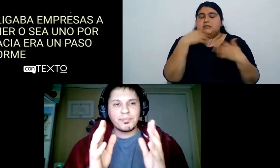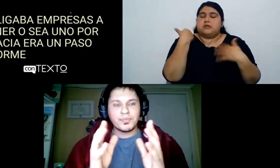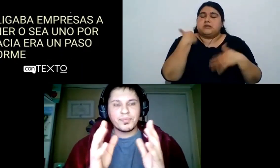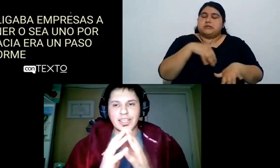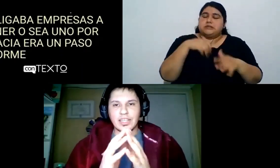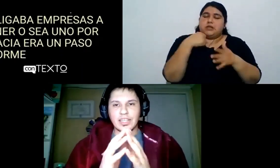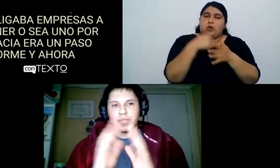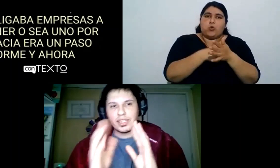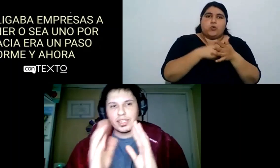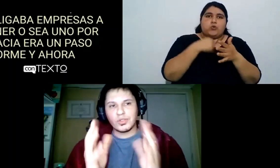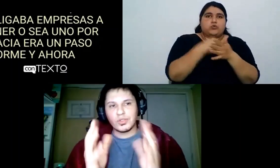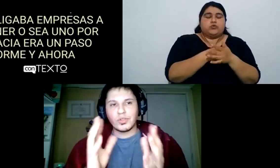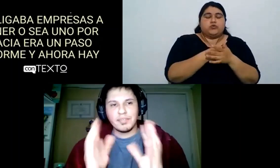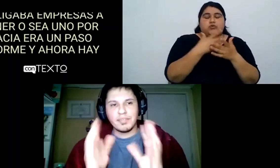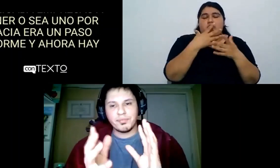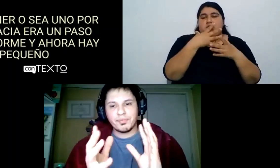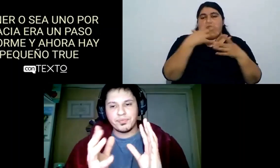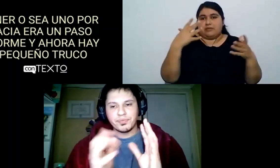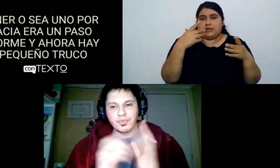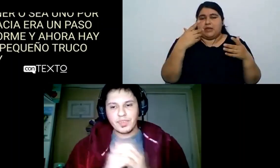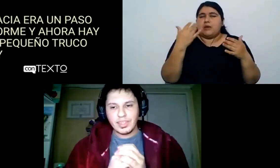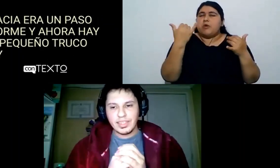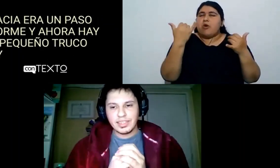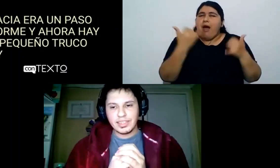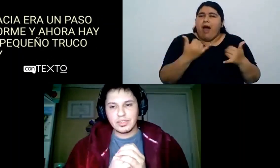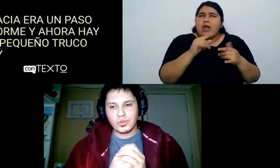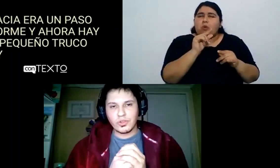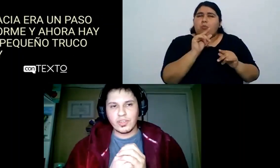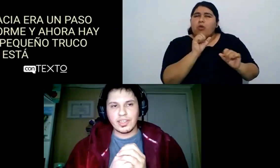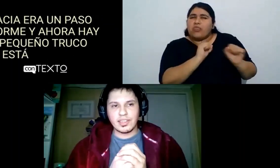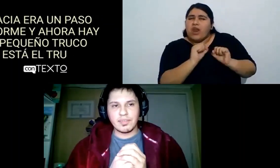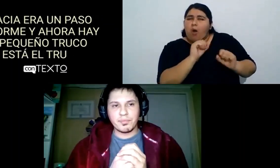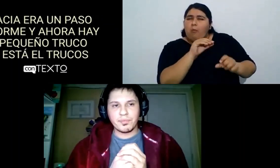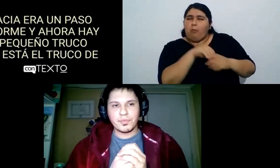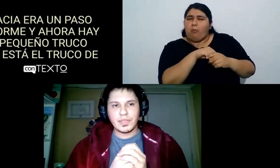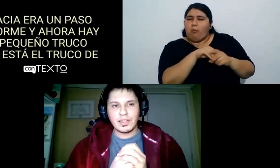ahora, hay un pequeño truco ahí. Está el truco de